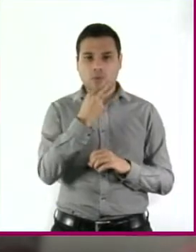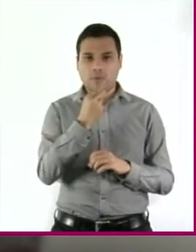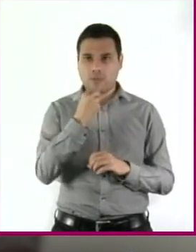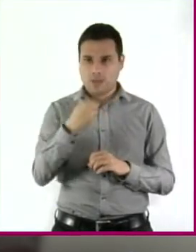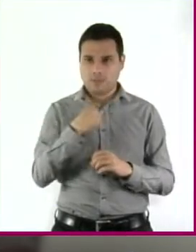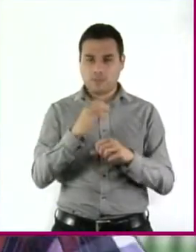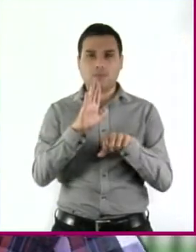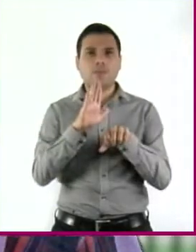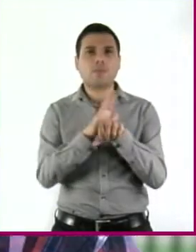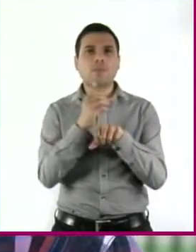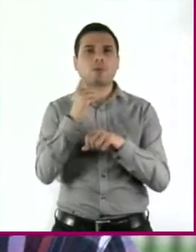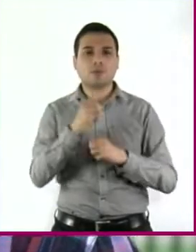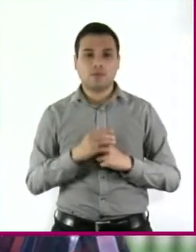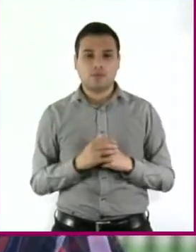mí?